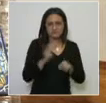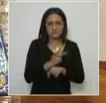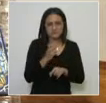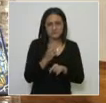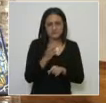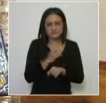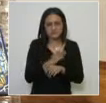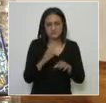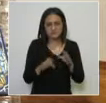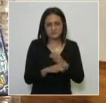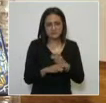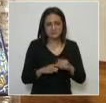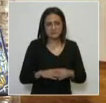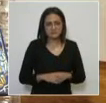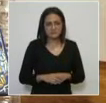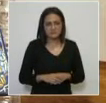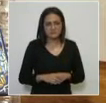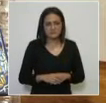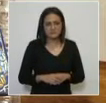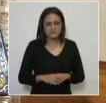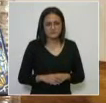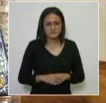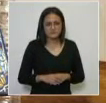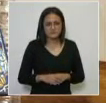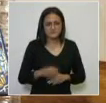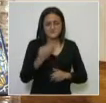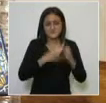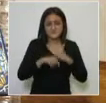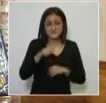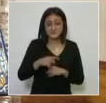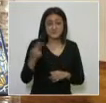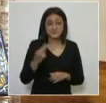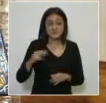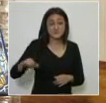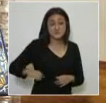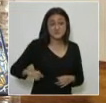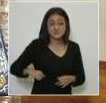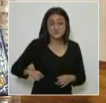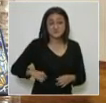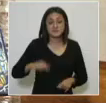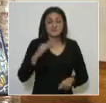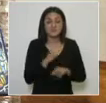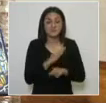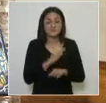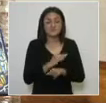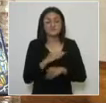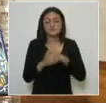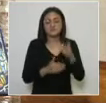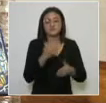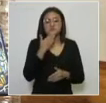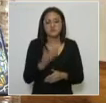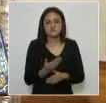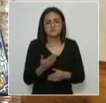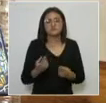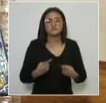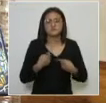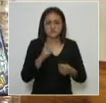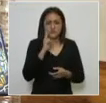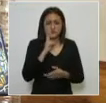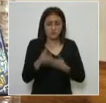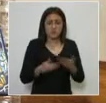hechos. Todos los que tengan interés en que esto camine bien, que aporten